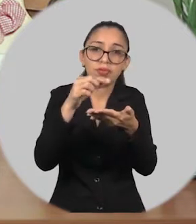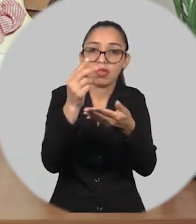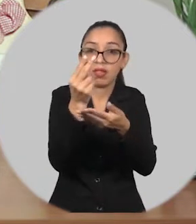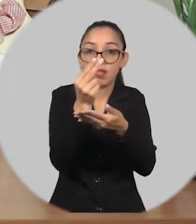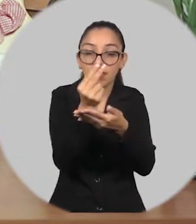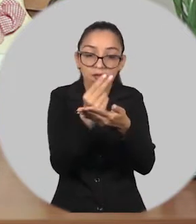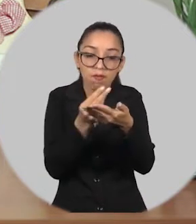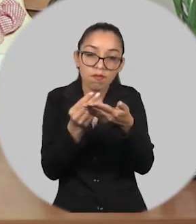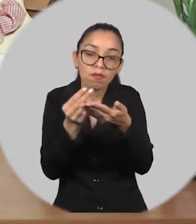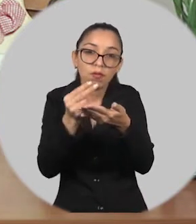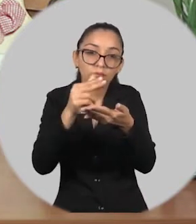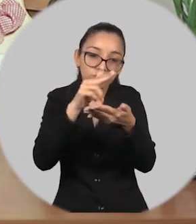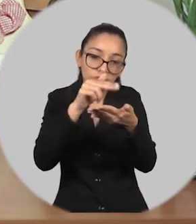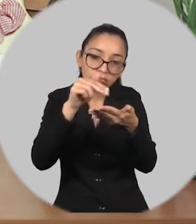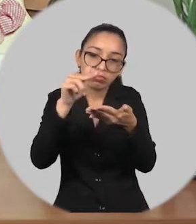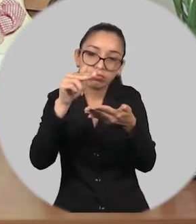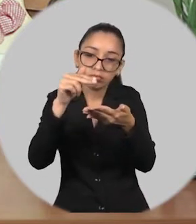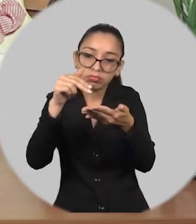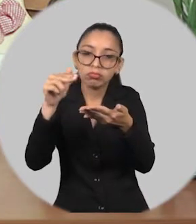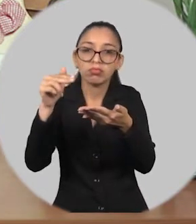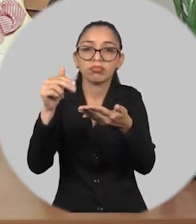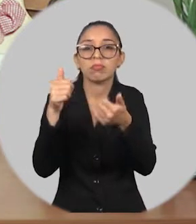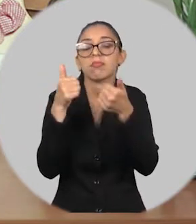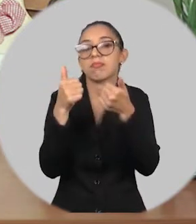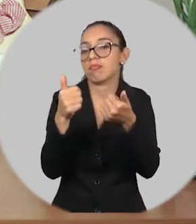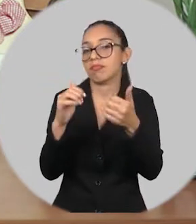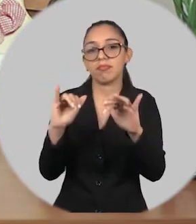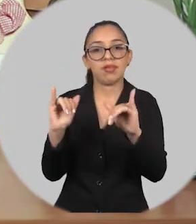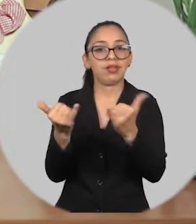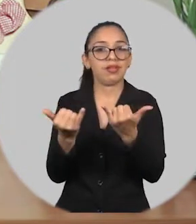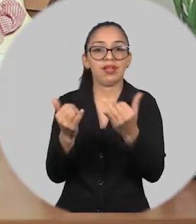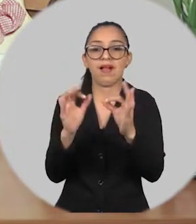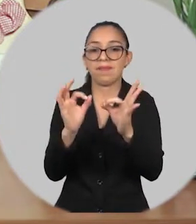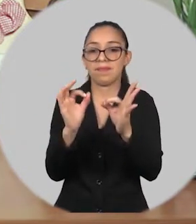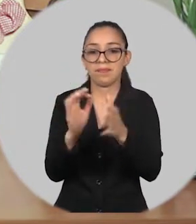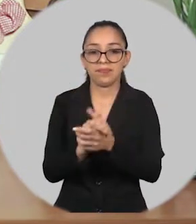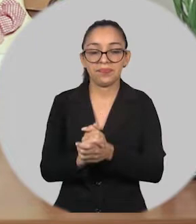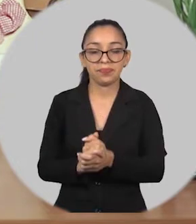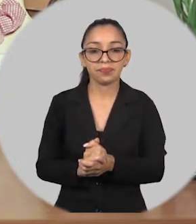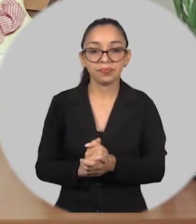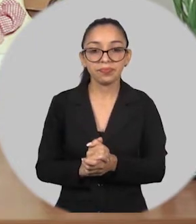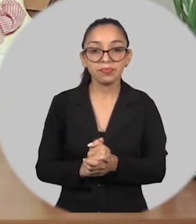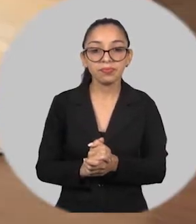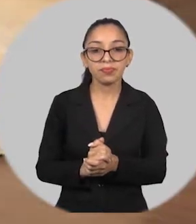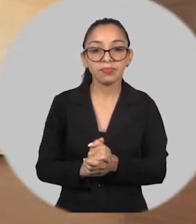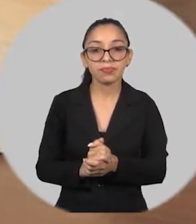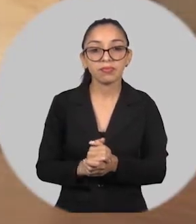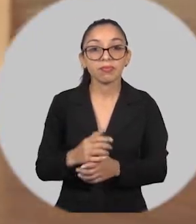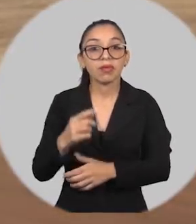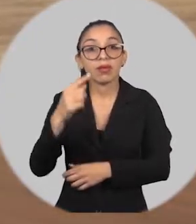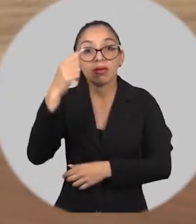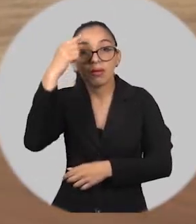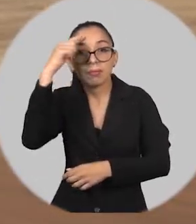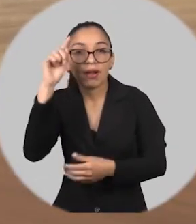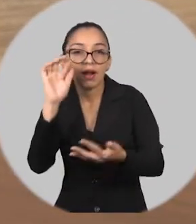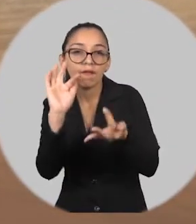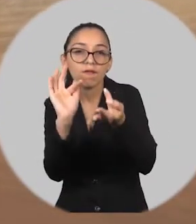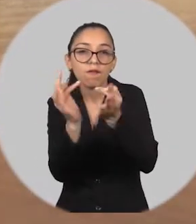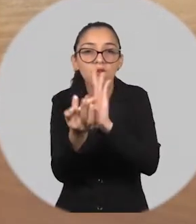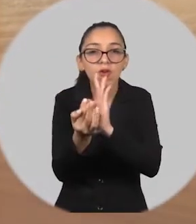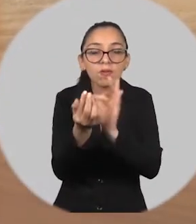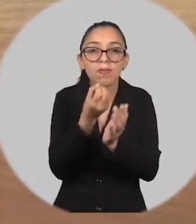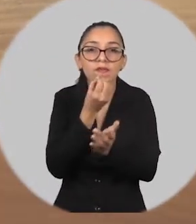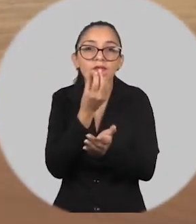posiciono el pincel y levanto la cerda para que me genere ese efecto de